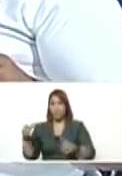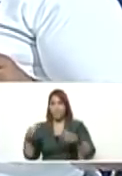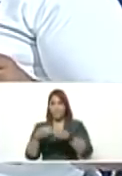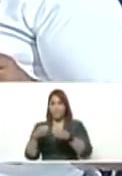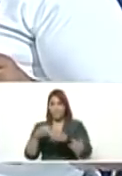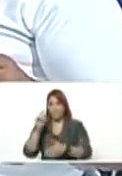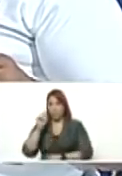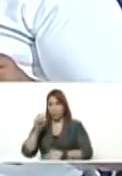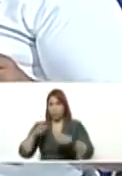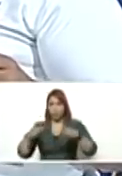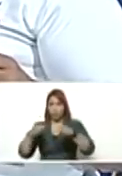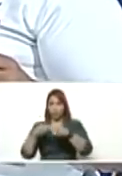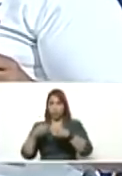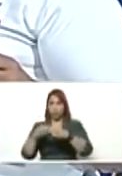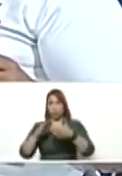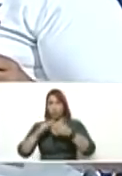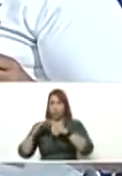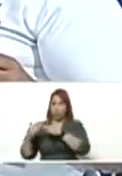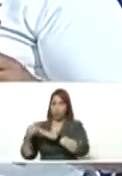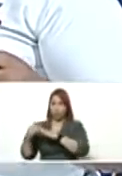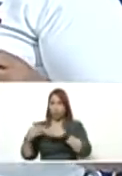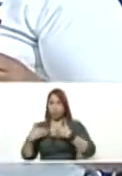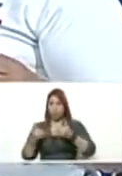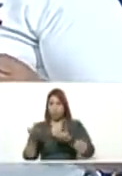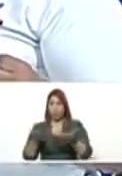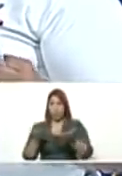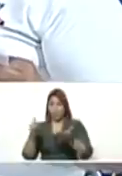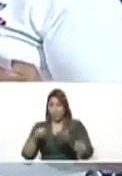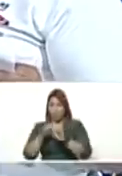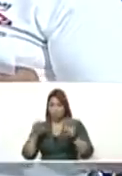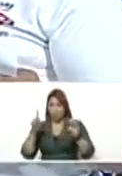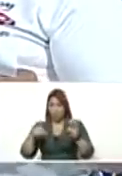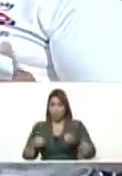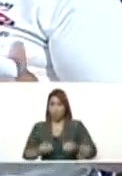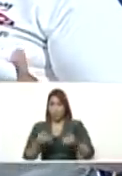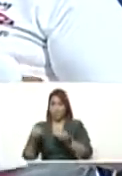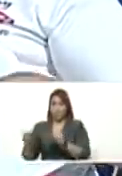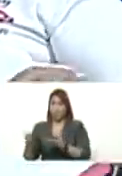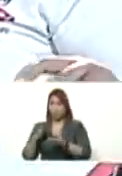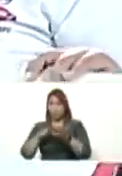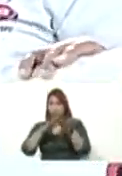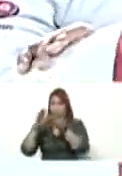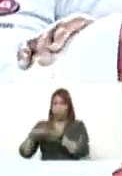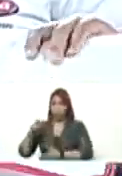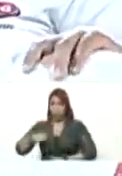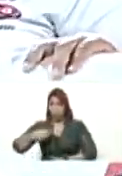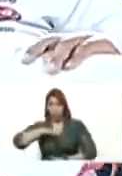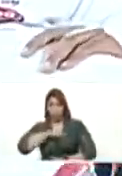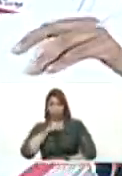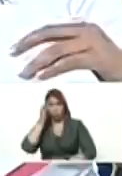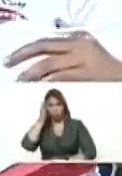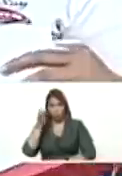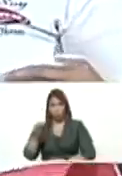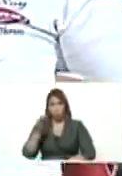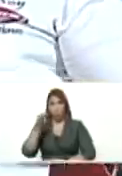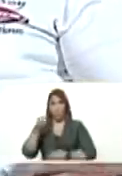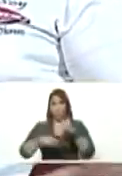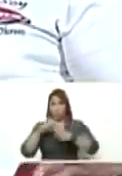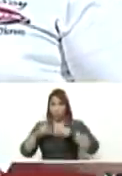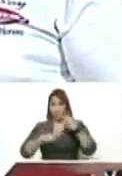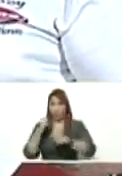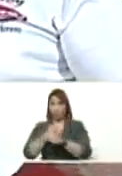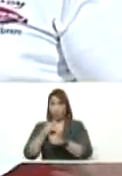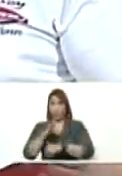las comunidades, servicios de salud y educación y aportar a la solución de las necesidades, ya que nosotros como Consejo Productivo de Trabajadores a